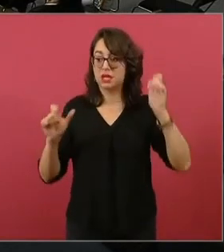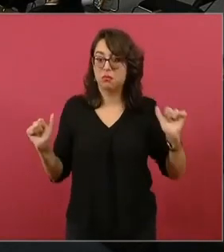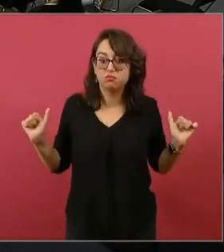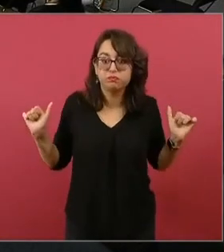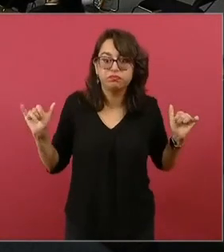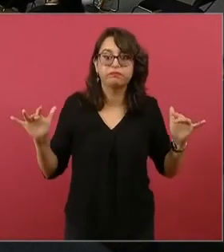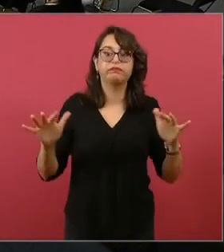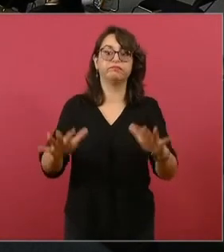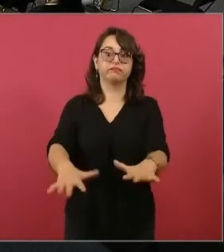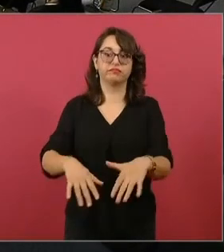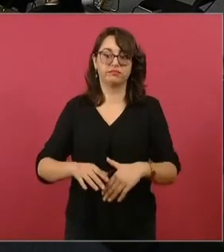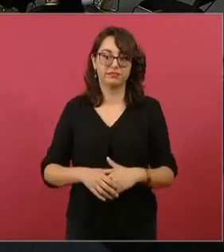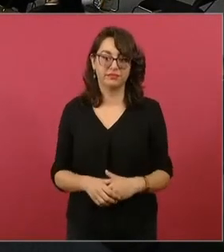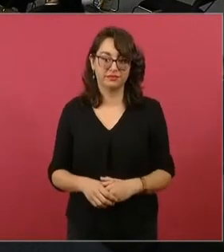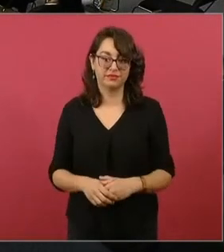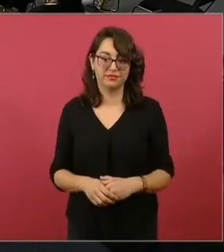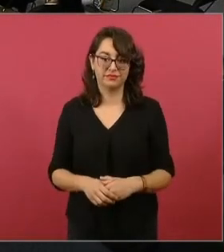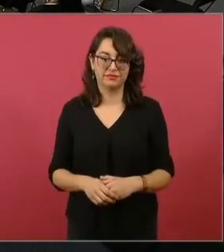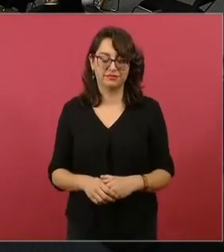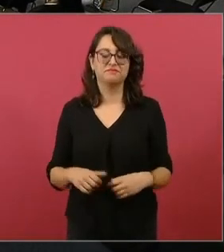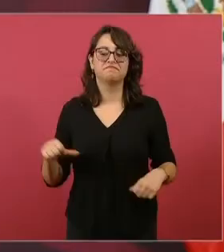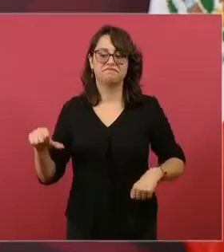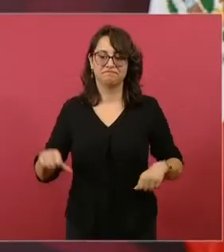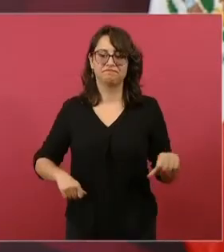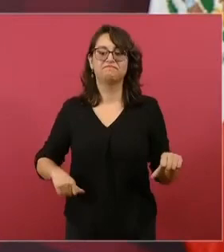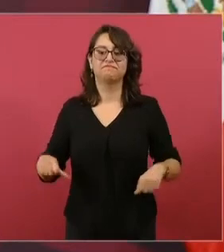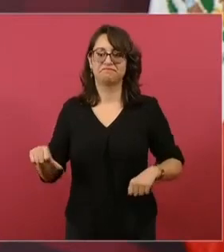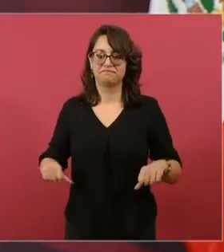Está creciendo mucho esta actividad y nos ayuda